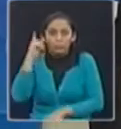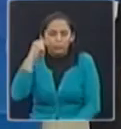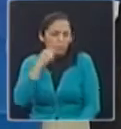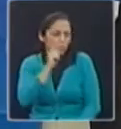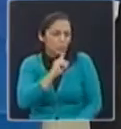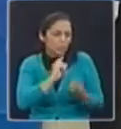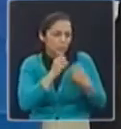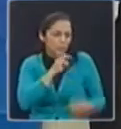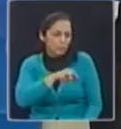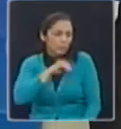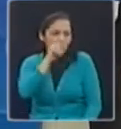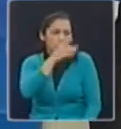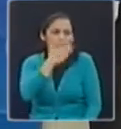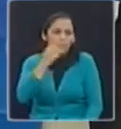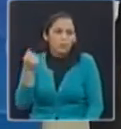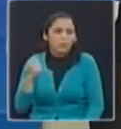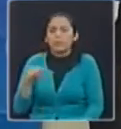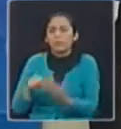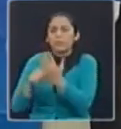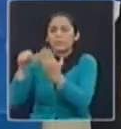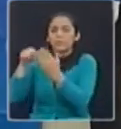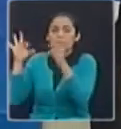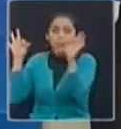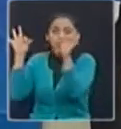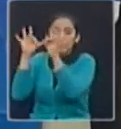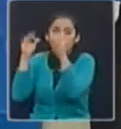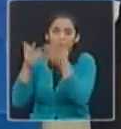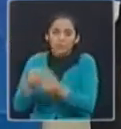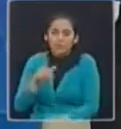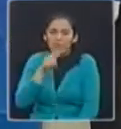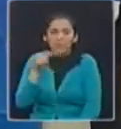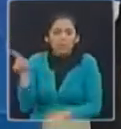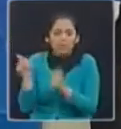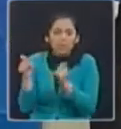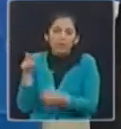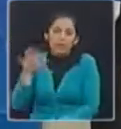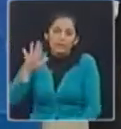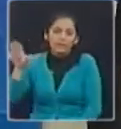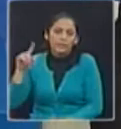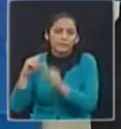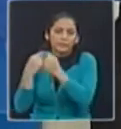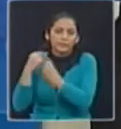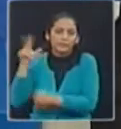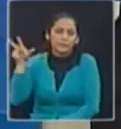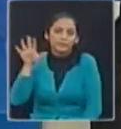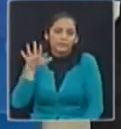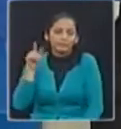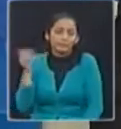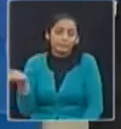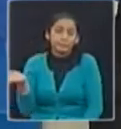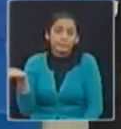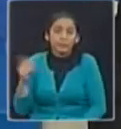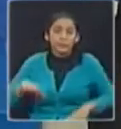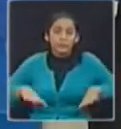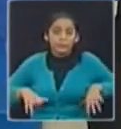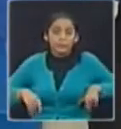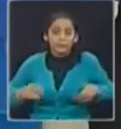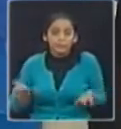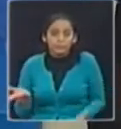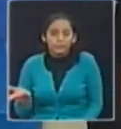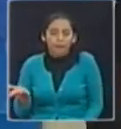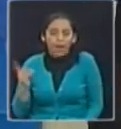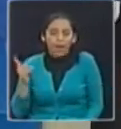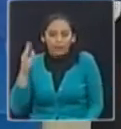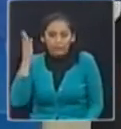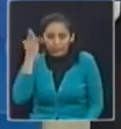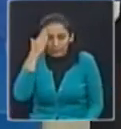presidía un actual asambleísta de Alianza País, ya, que está implicado en casos de corrupción también. Esas competencias son las que